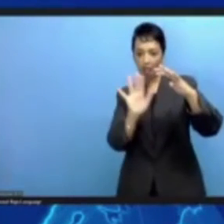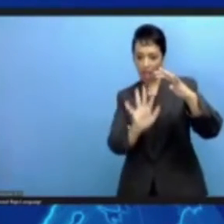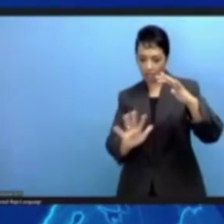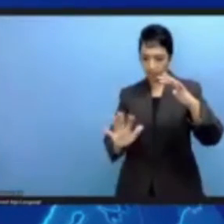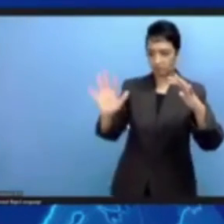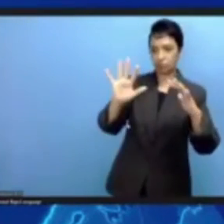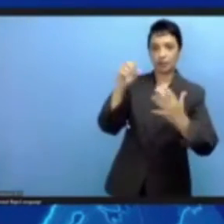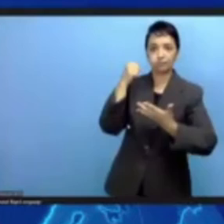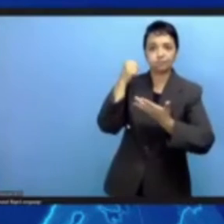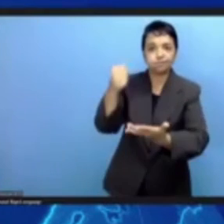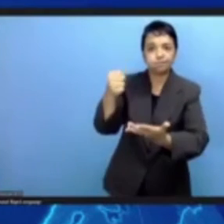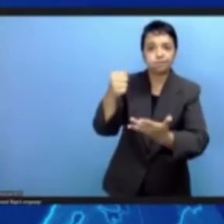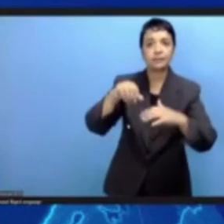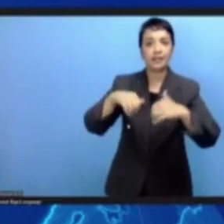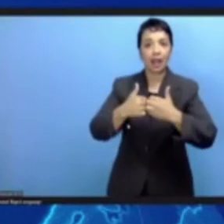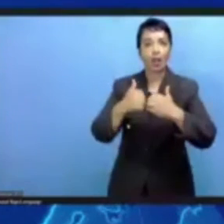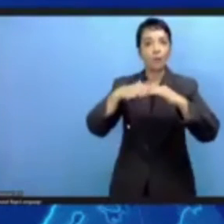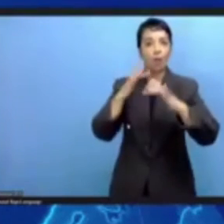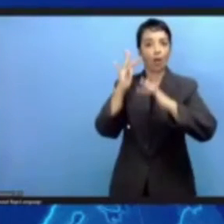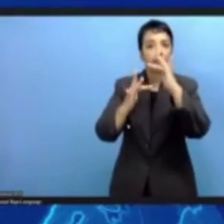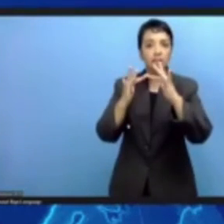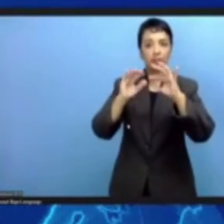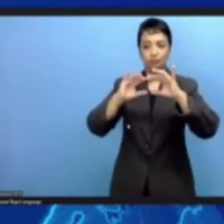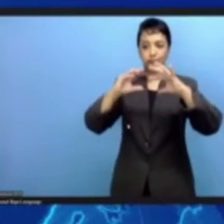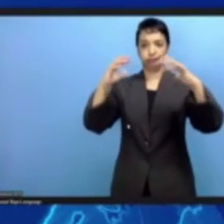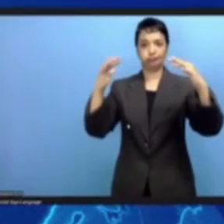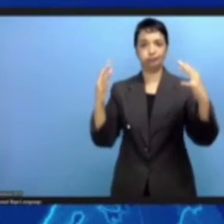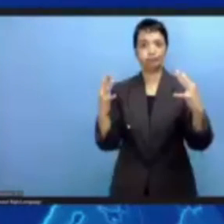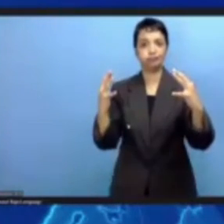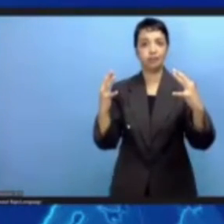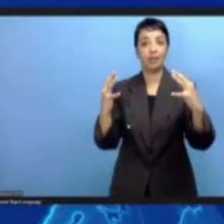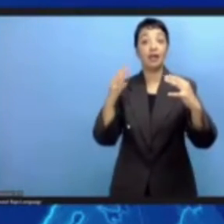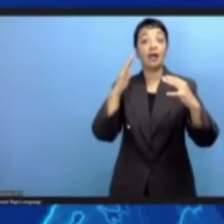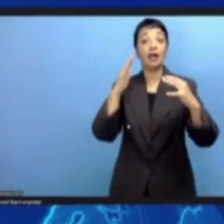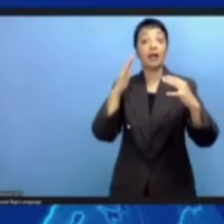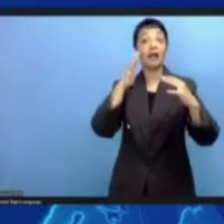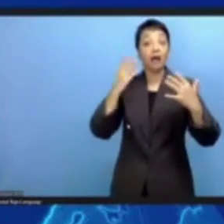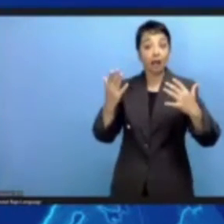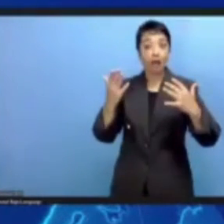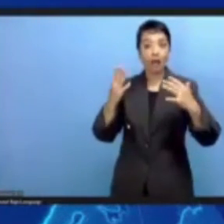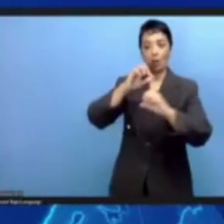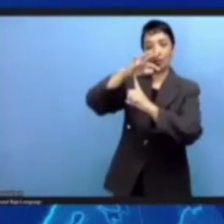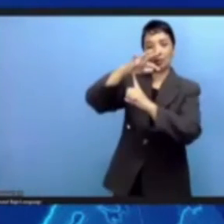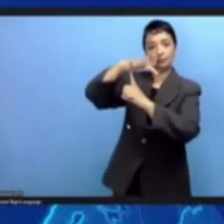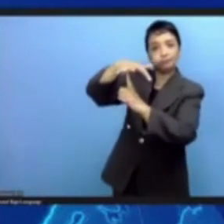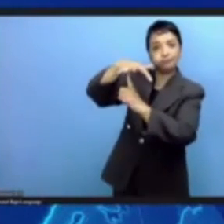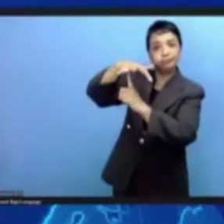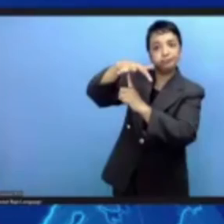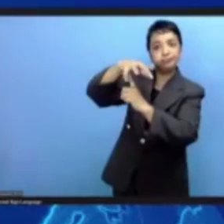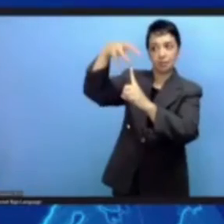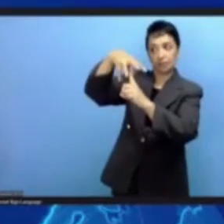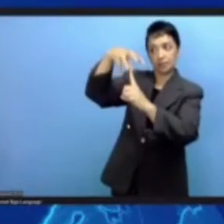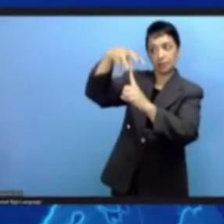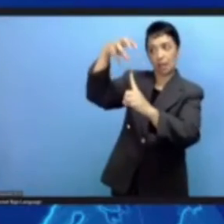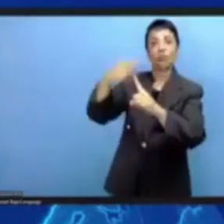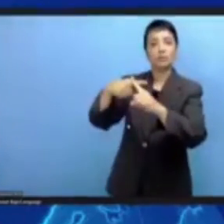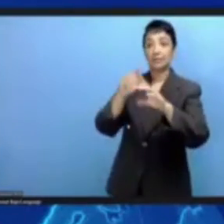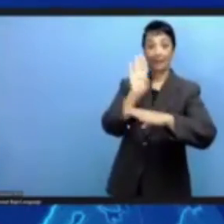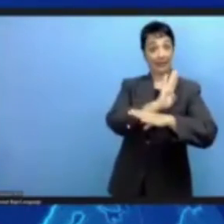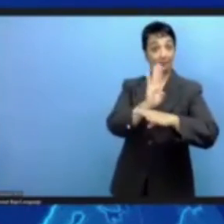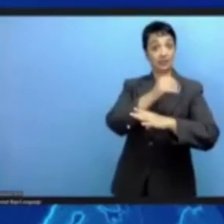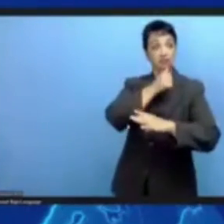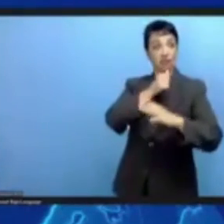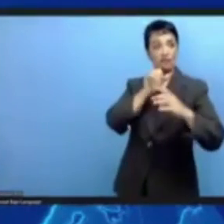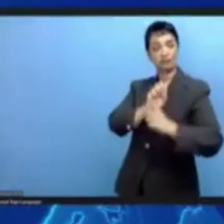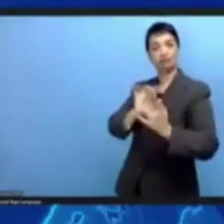mejorando la conectividad y expandiendo la accesibilidad han sido prioridades con las inversiones realizadas en la expansión